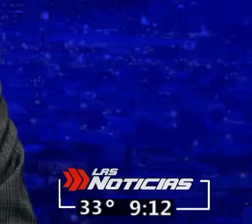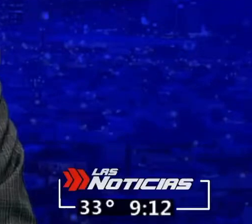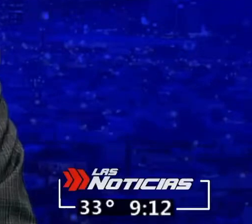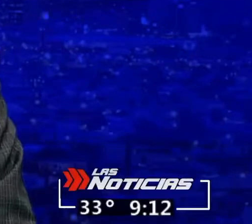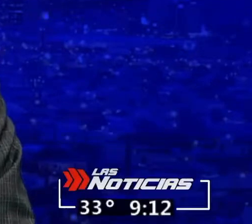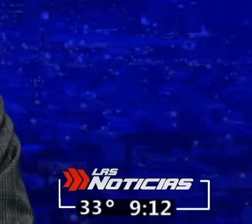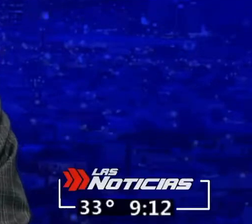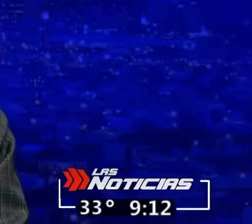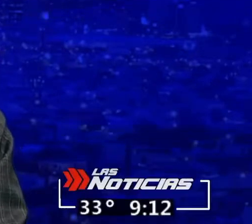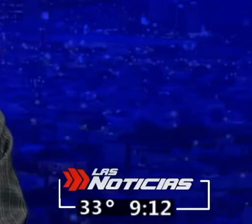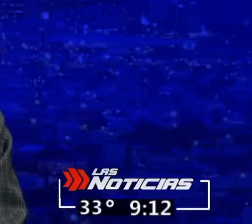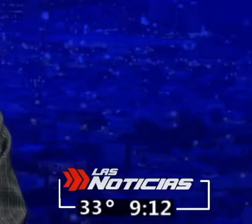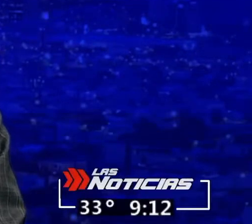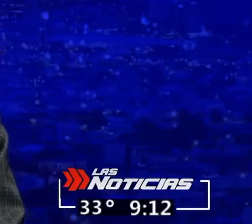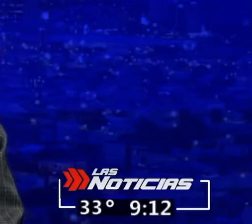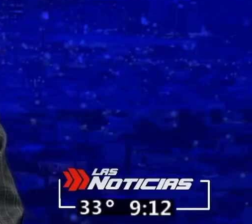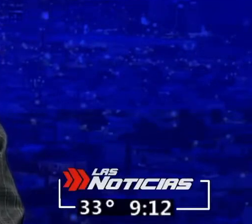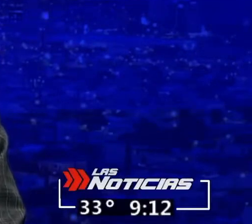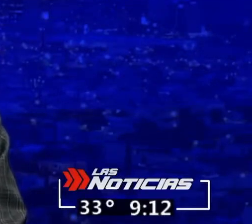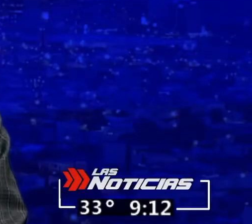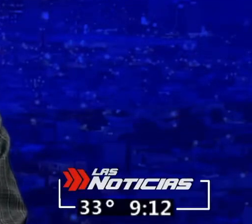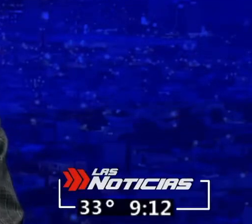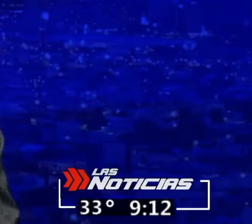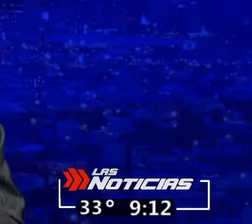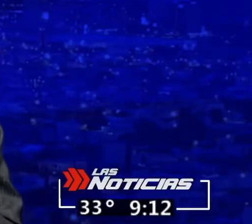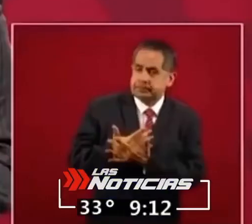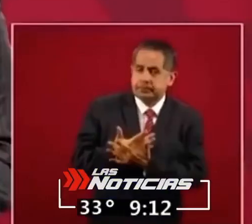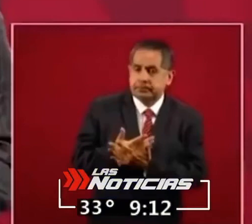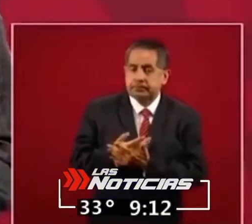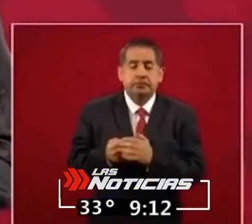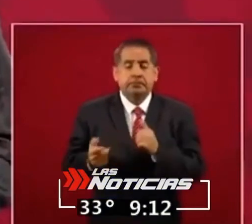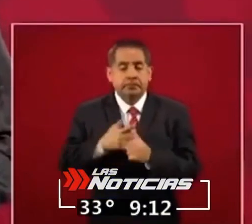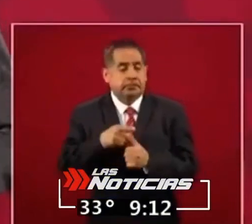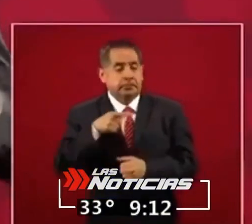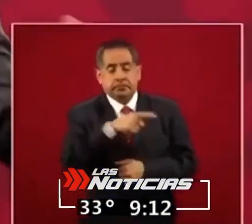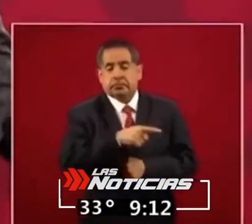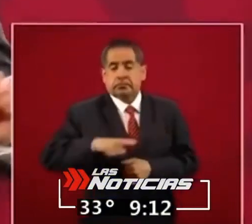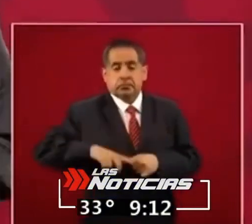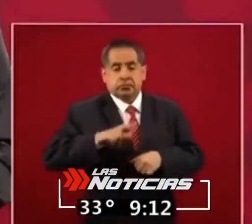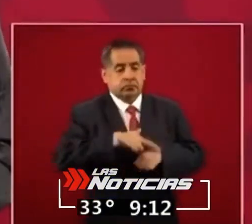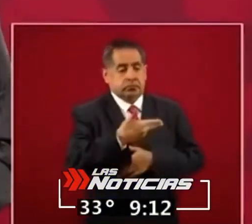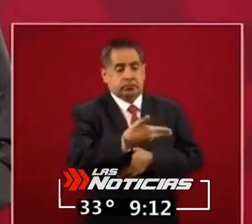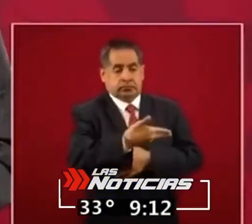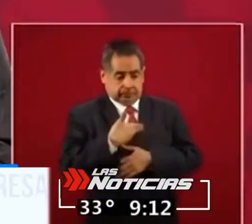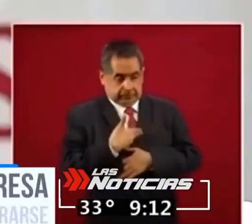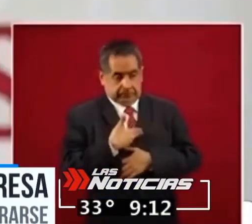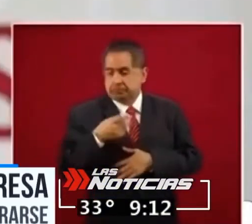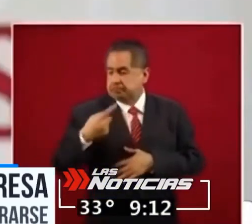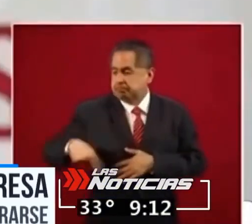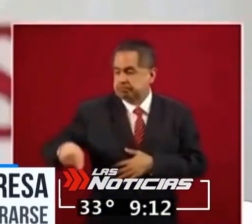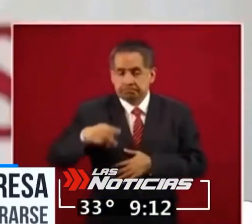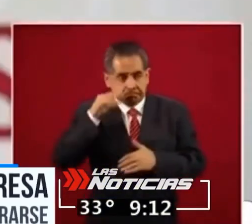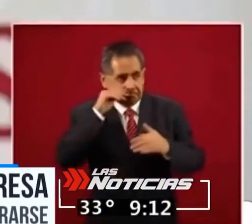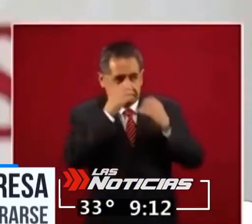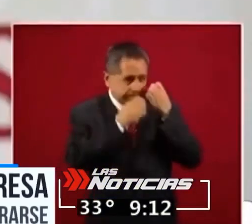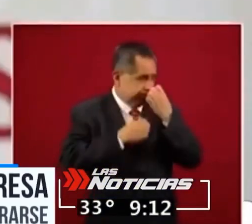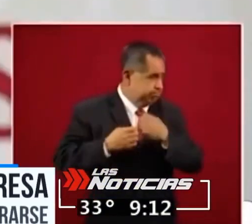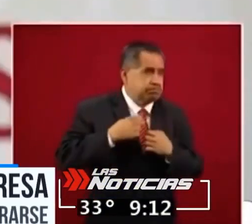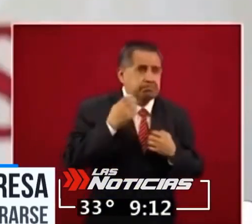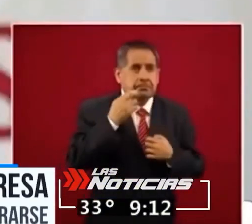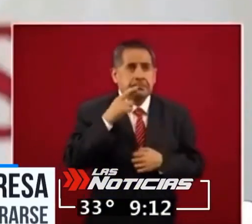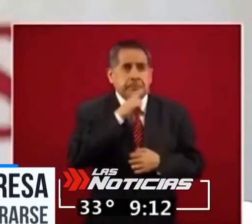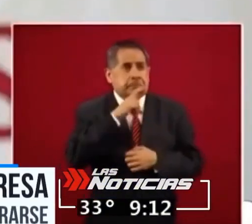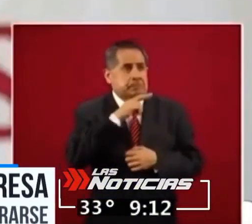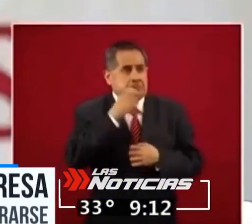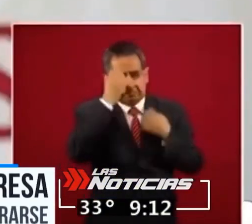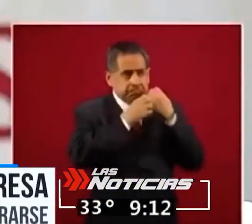También el presidente de la República hizo referencia a David León Romero, que aparece en este video entregando dinero a su hermano Pío López Obrador.